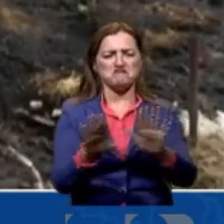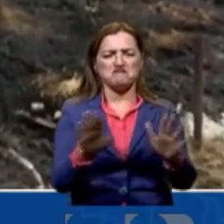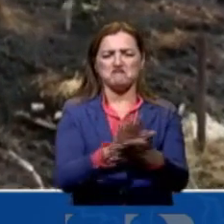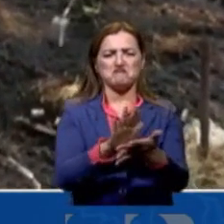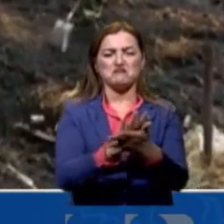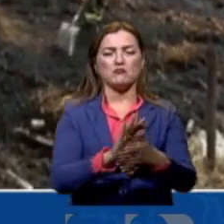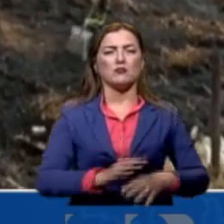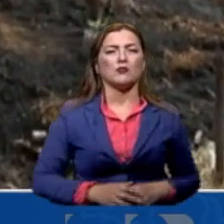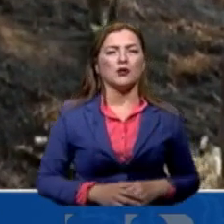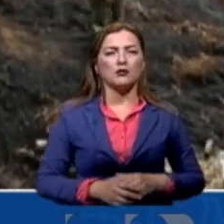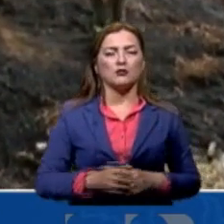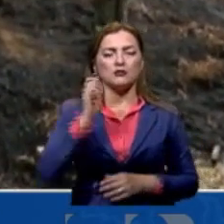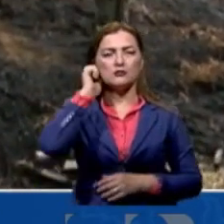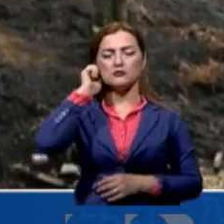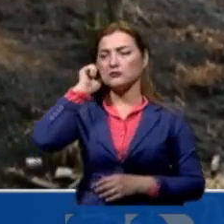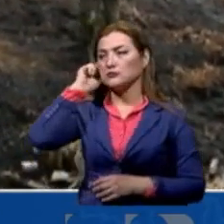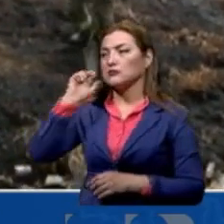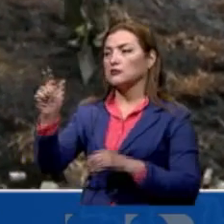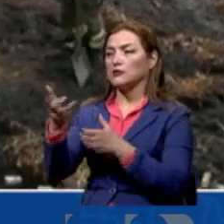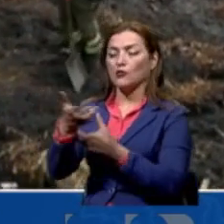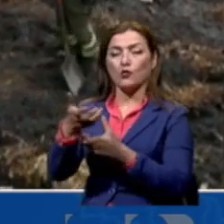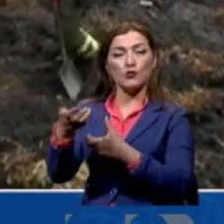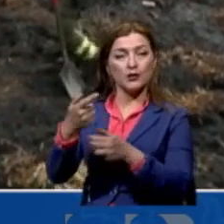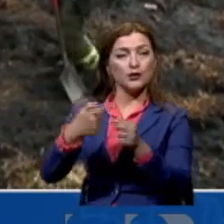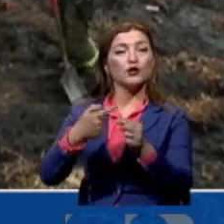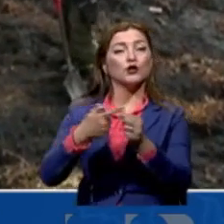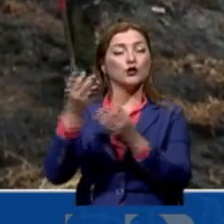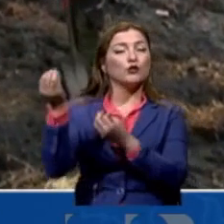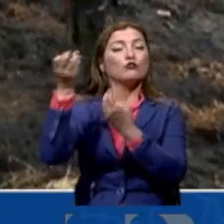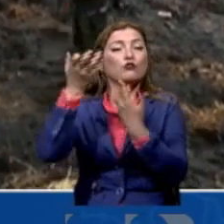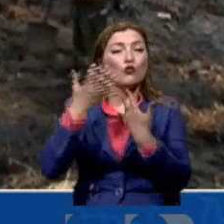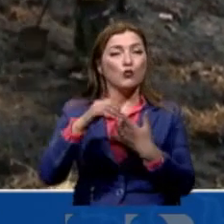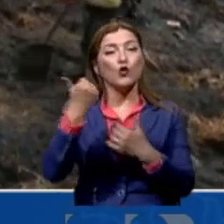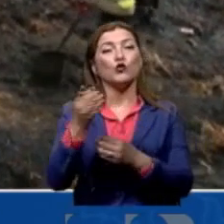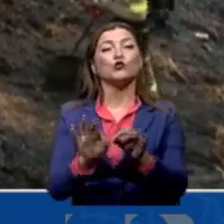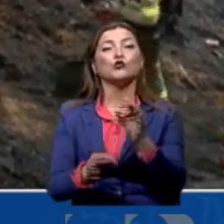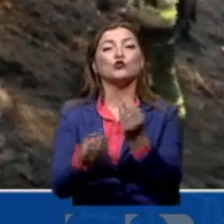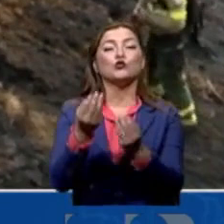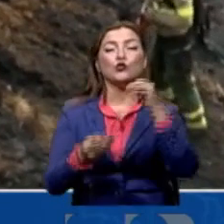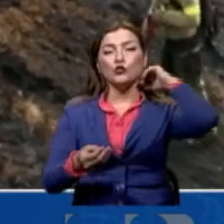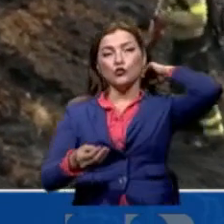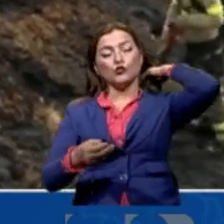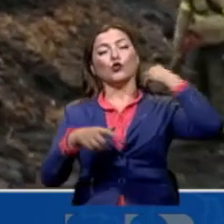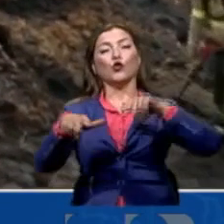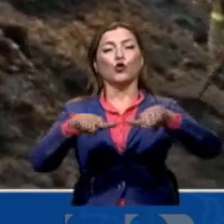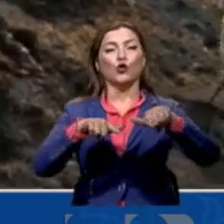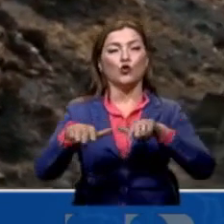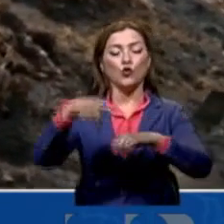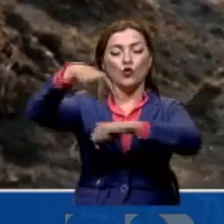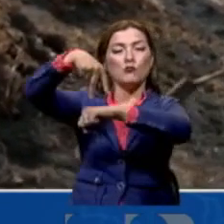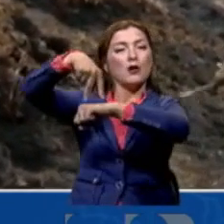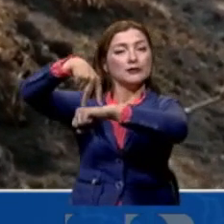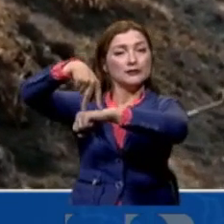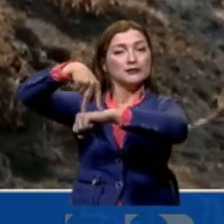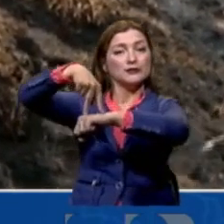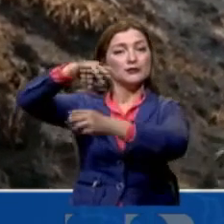incendio. Mayor, hace escasos minutos el Cuerpo de Bomberos de Quito reportaba también otro conato de incendio, pero en el sector del Panecillo, acá en